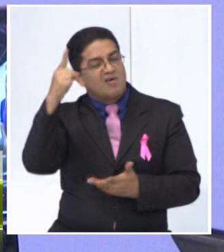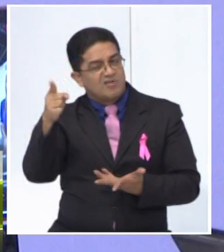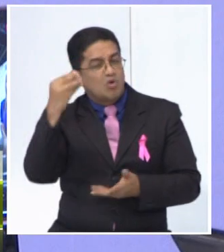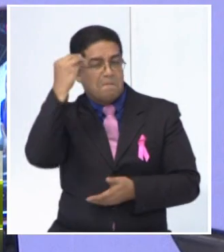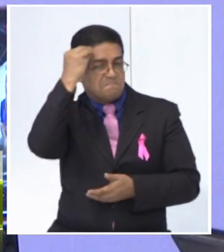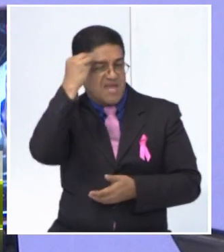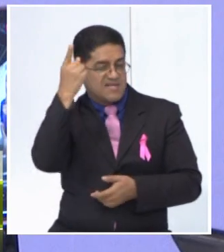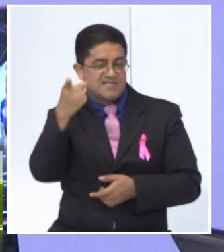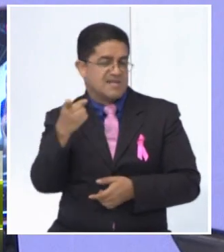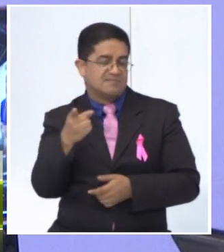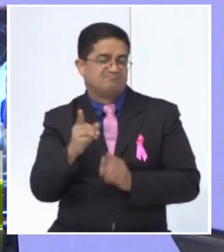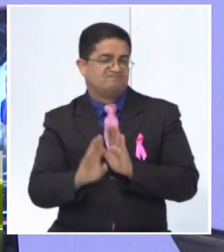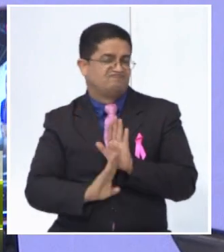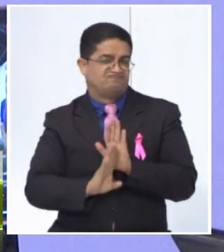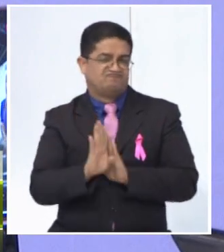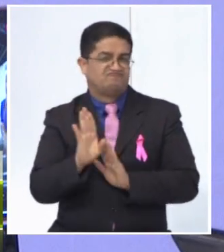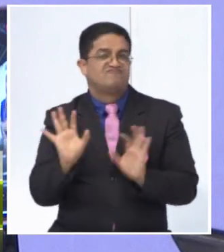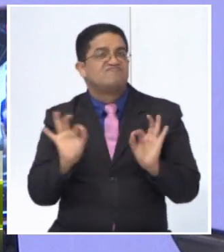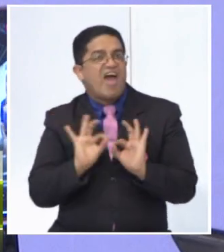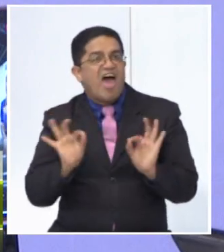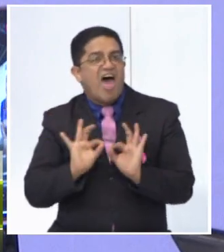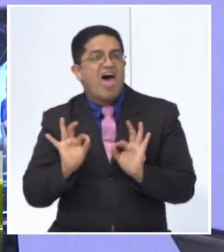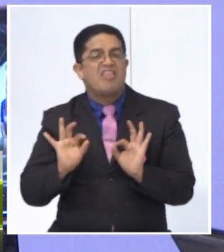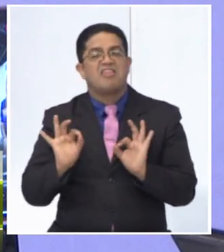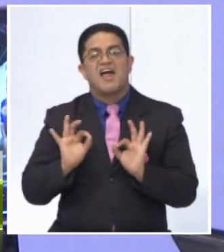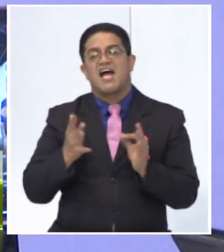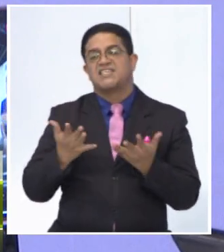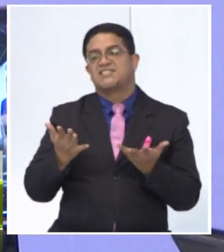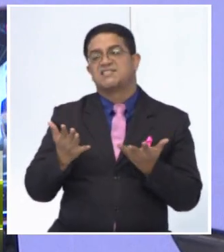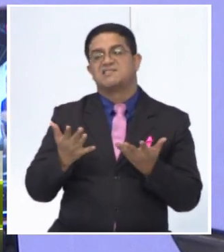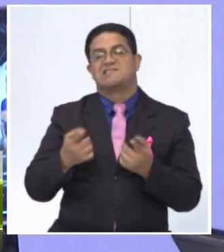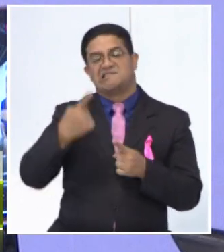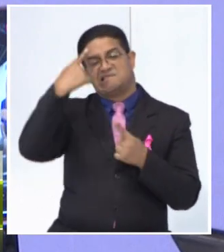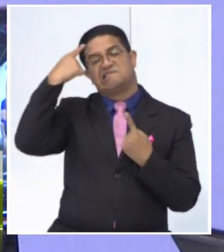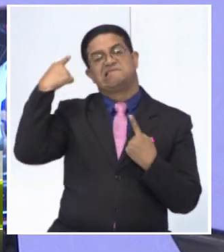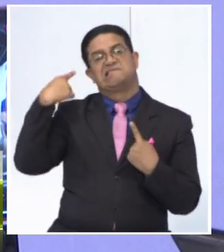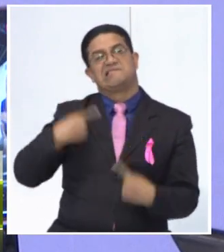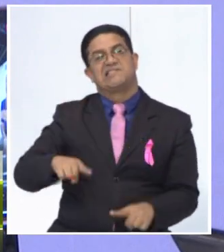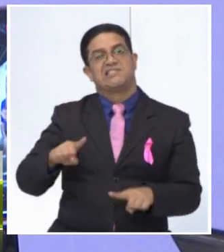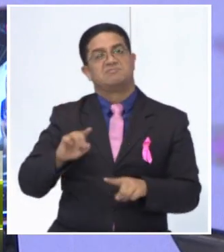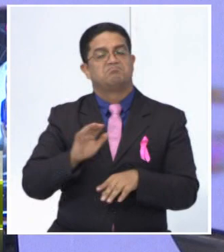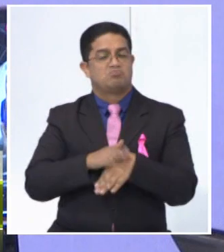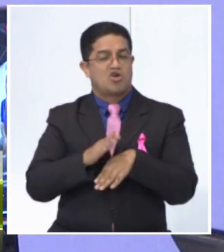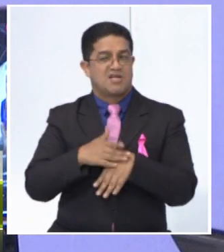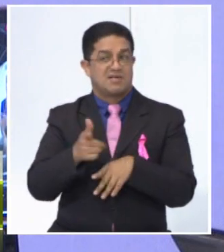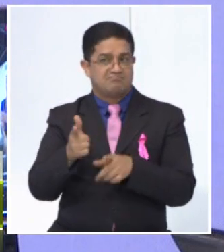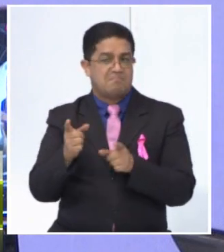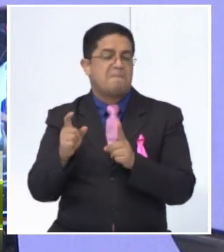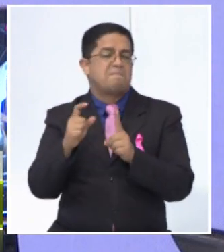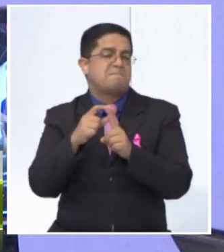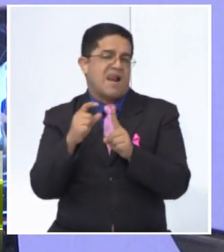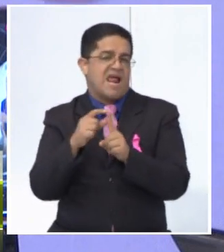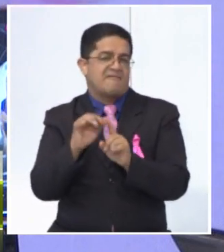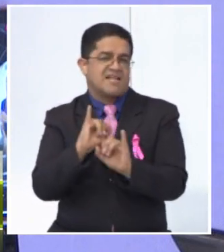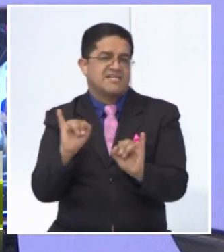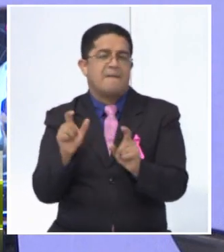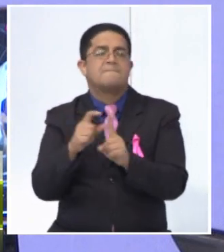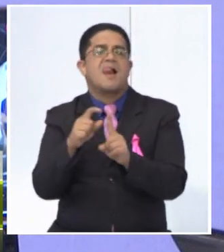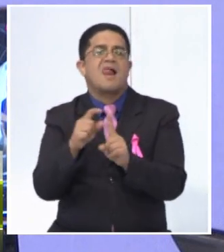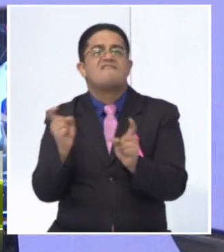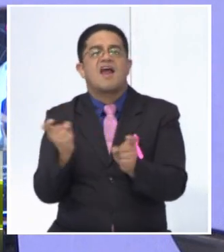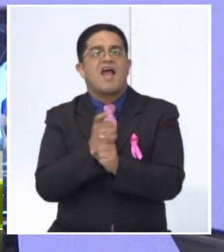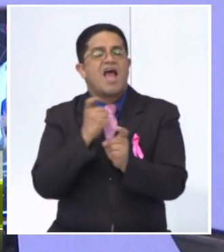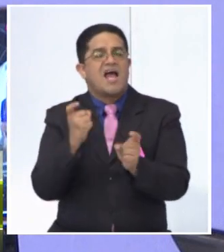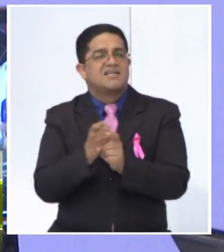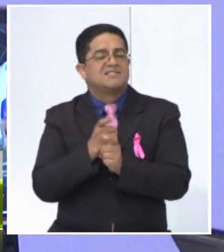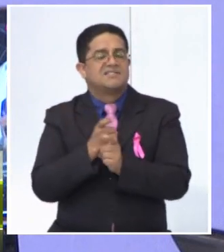de recuperarse, piensa que no hay nada que hacer frente a una palabra como el cáncer y que ya